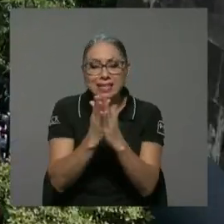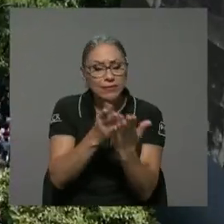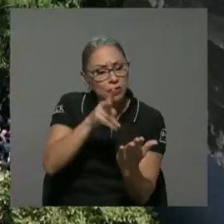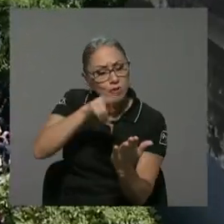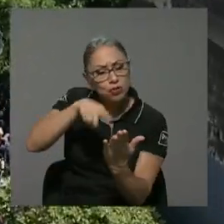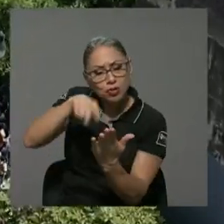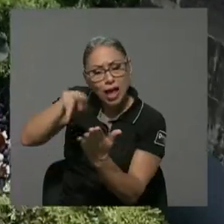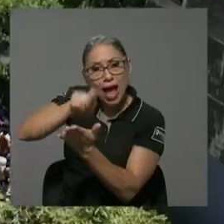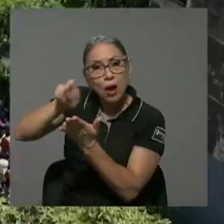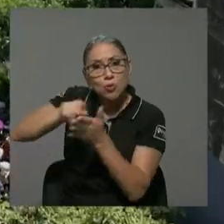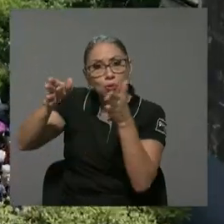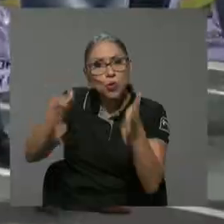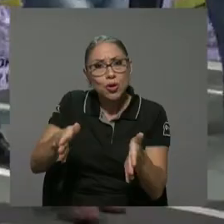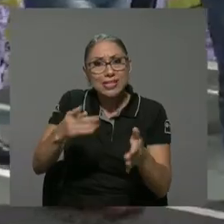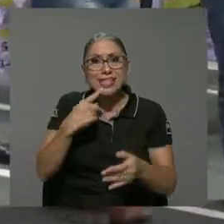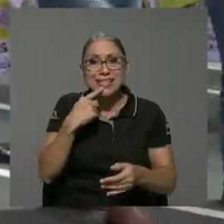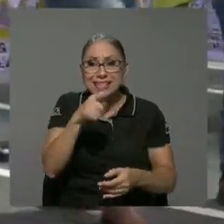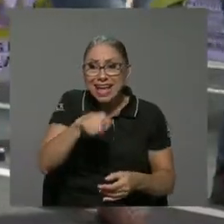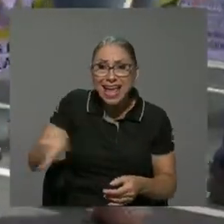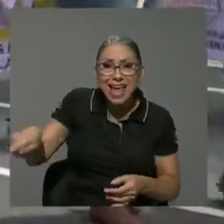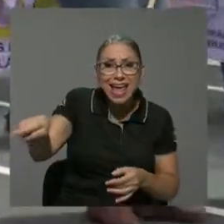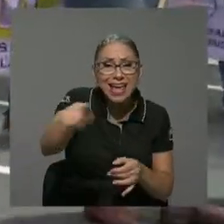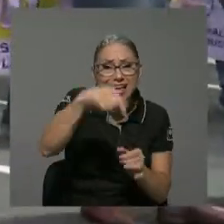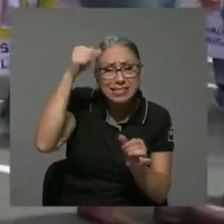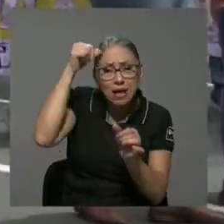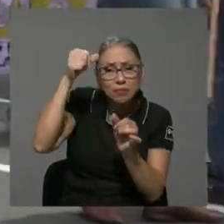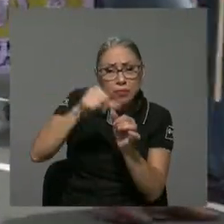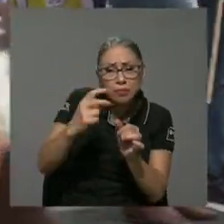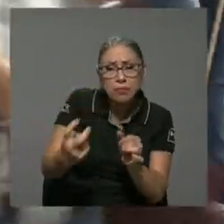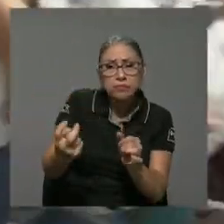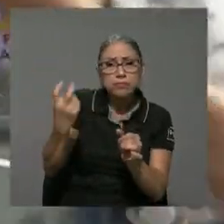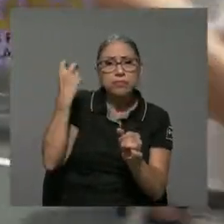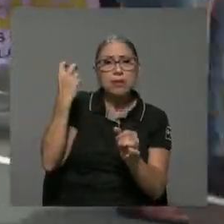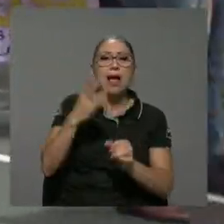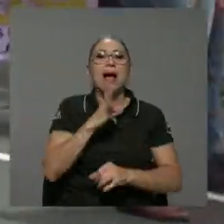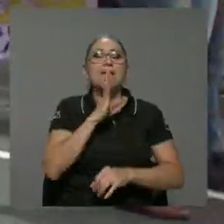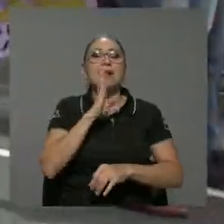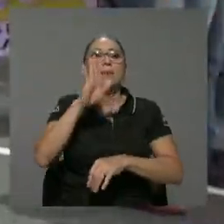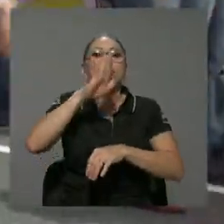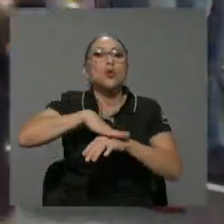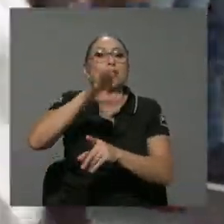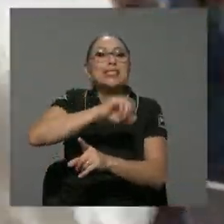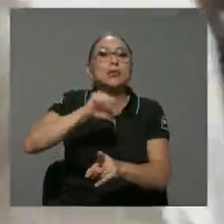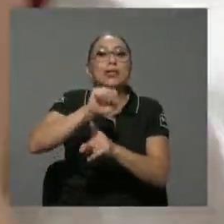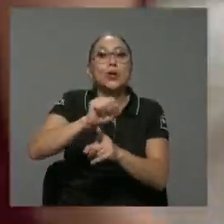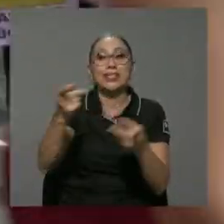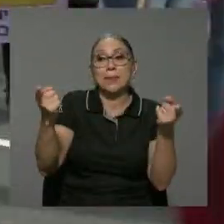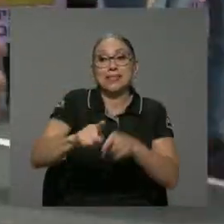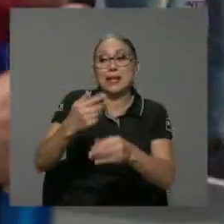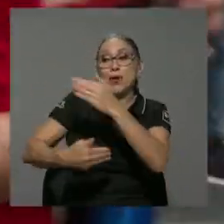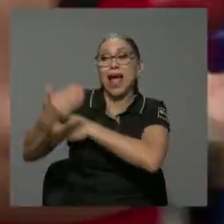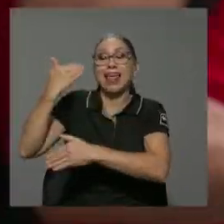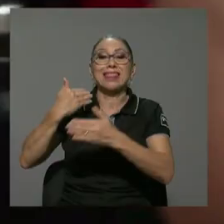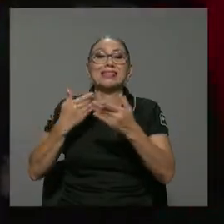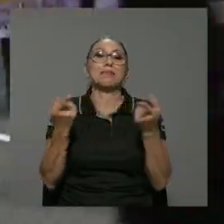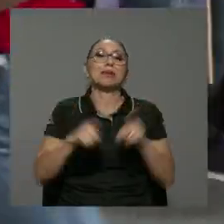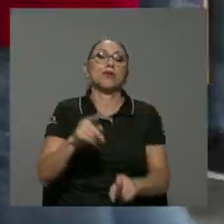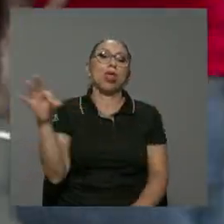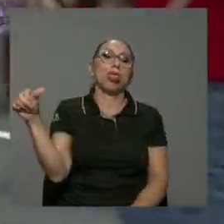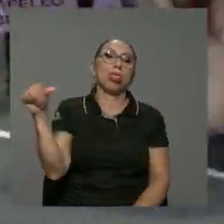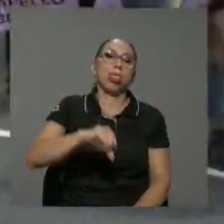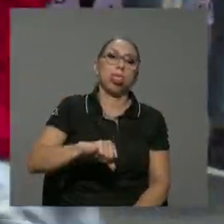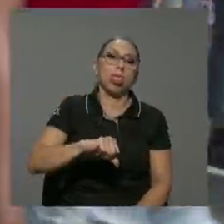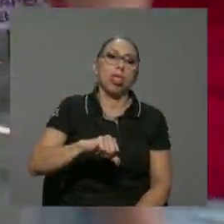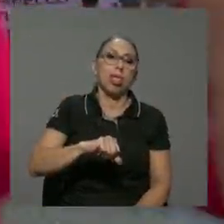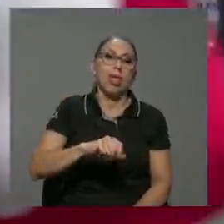del conflicto, resaltamos momentos de la movilización que han sido tal vez de fracaso, ¿no? Y entonces tenemos muy marcados estos